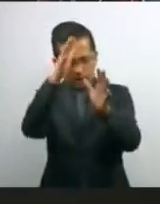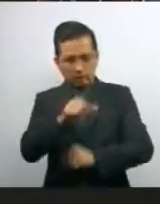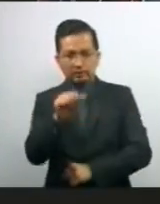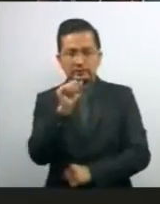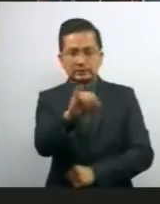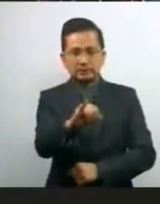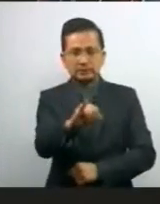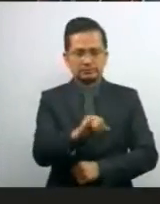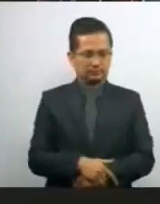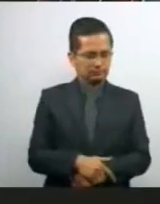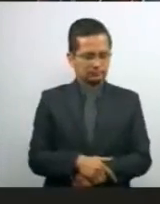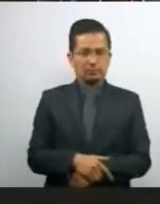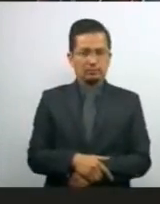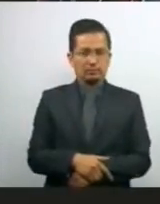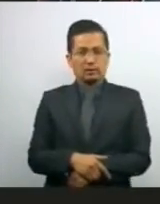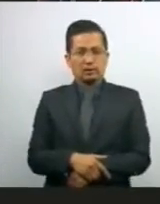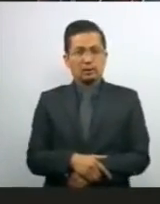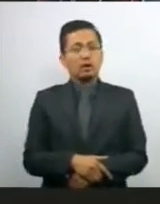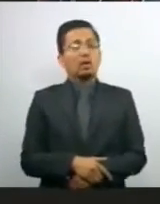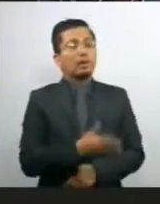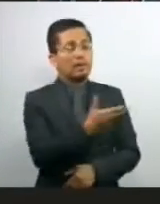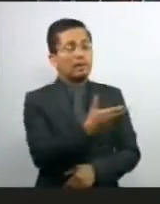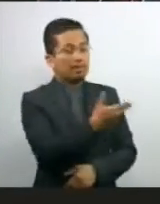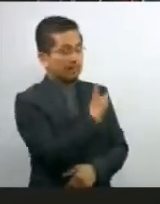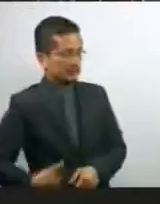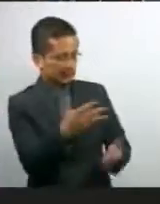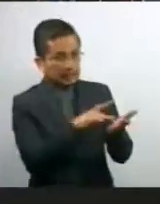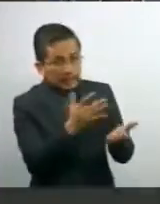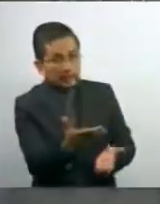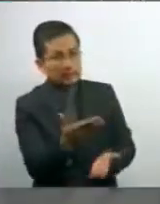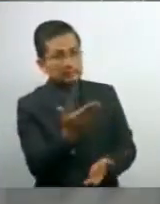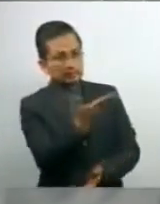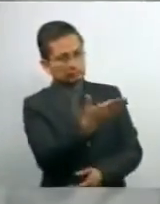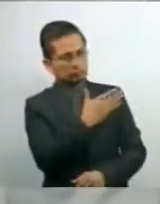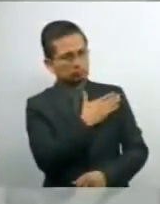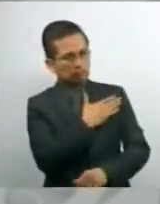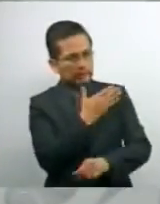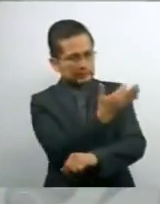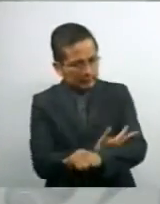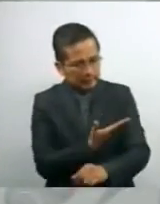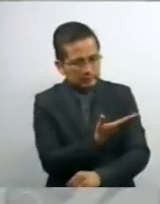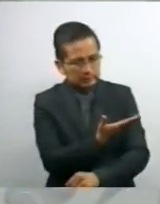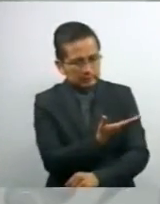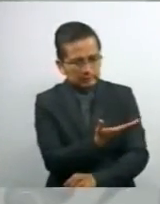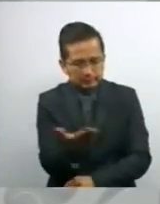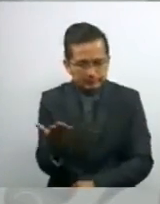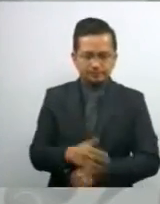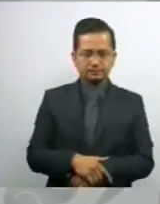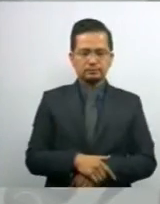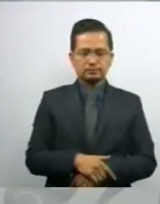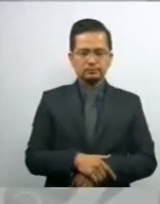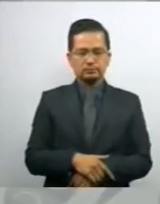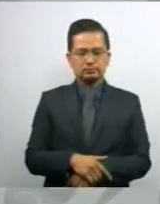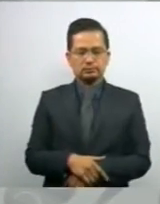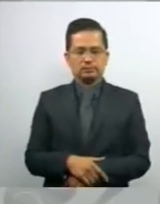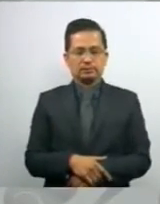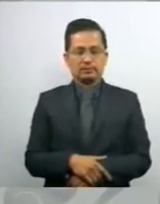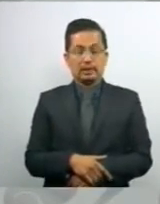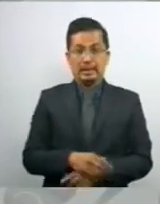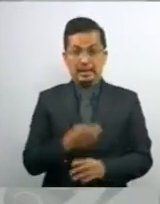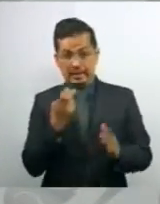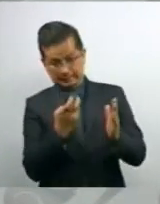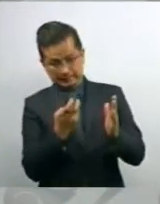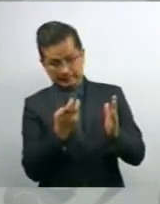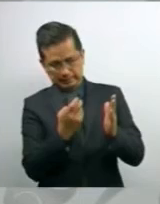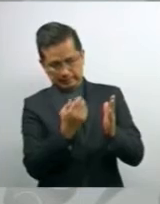Muchas gracias, Presidenta. Con su permiso, muy buenas tardes a todas y a todos. A ver, en este dictamen y en este punto de acuerdo